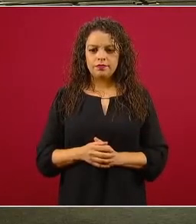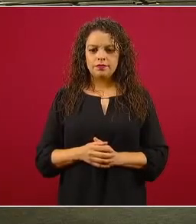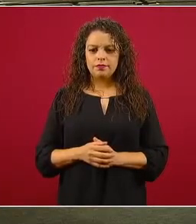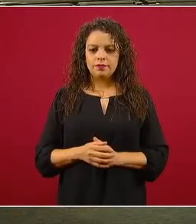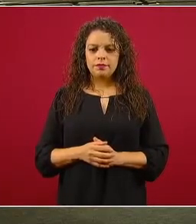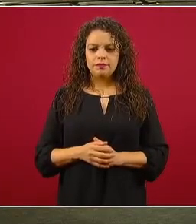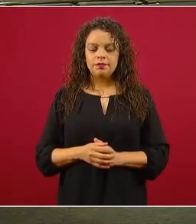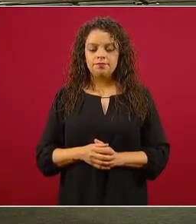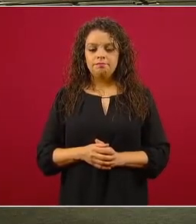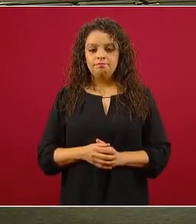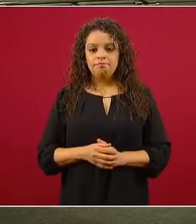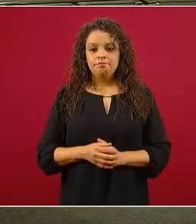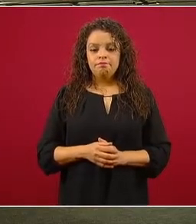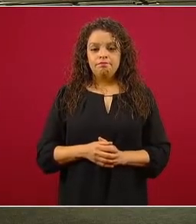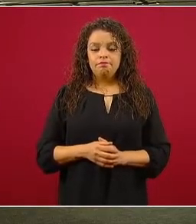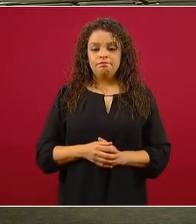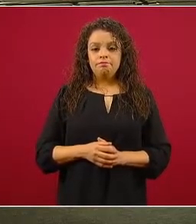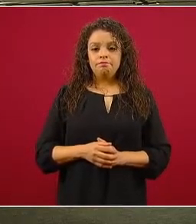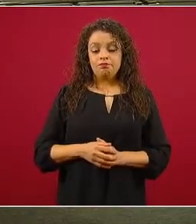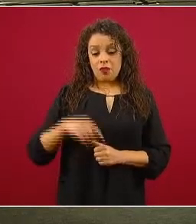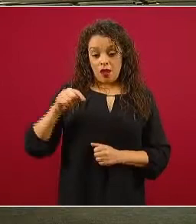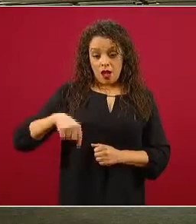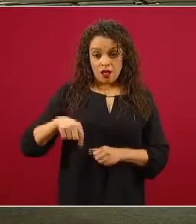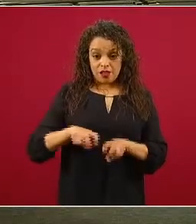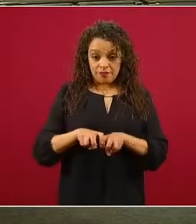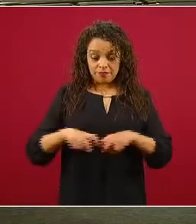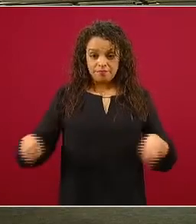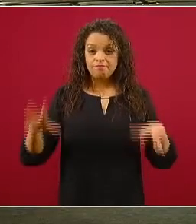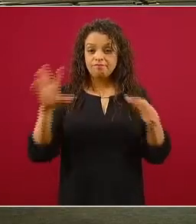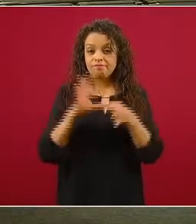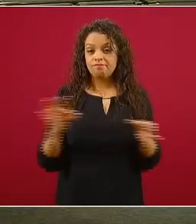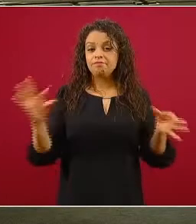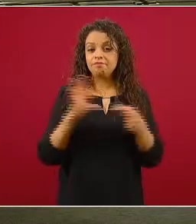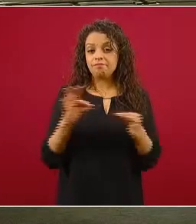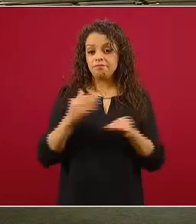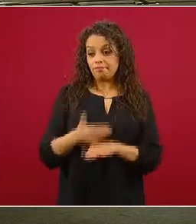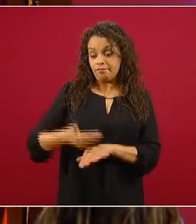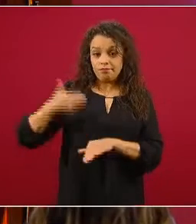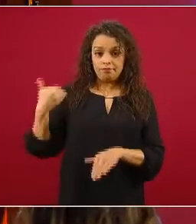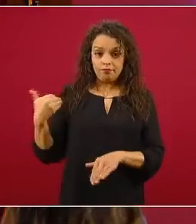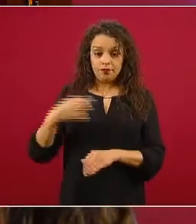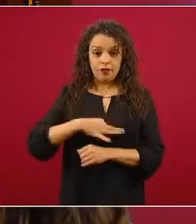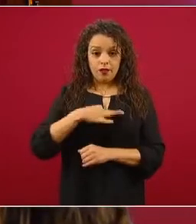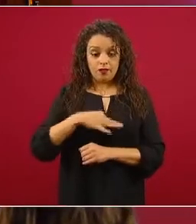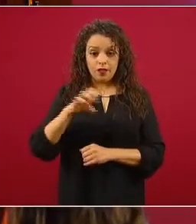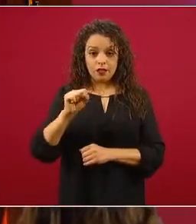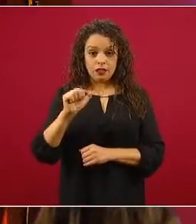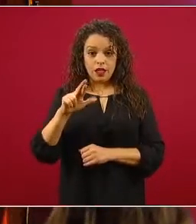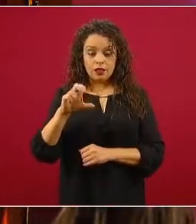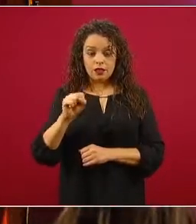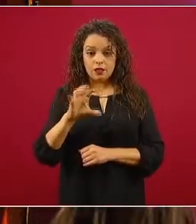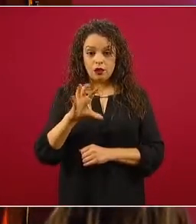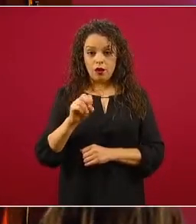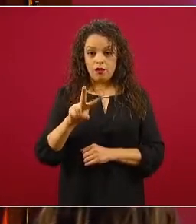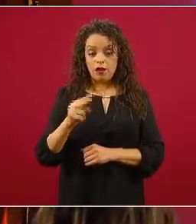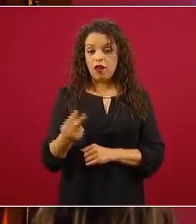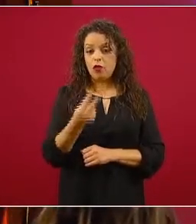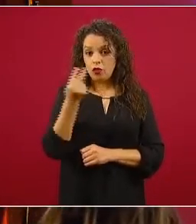Hemos hablado aquí previamente que la infección por el SARS-CoV-2 puede